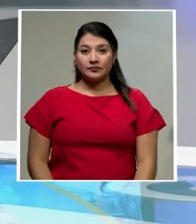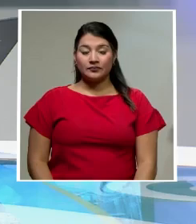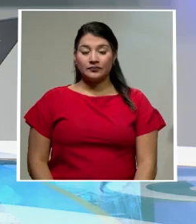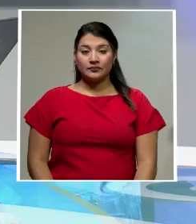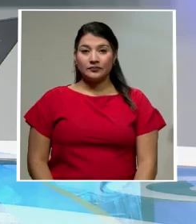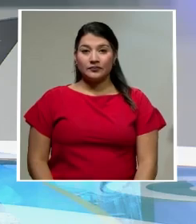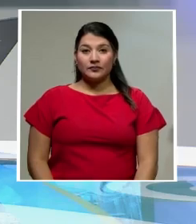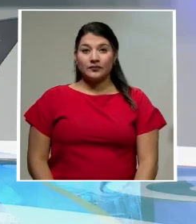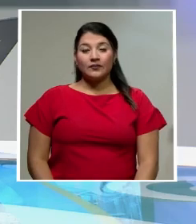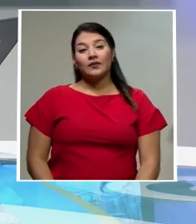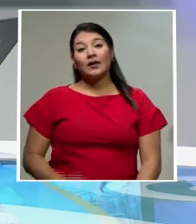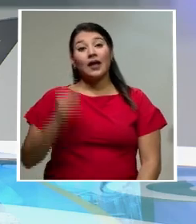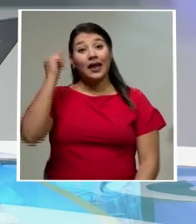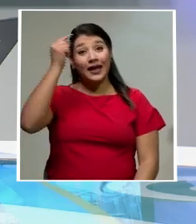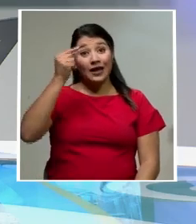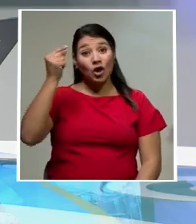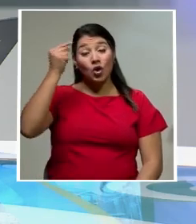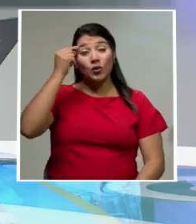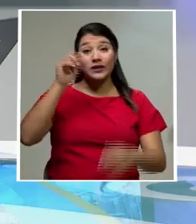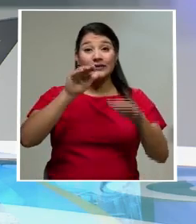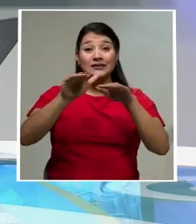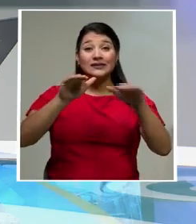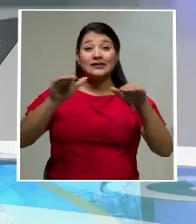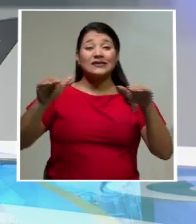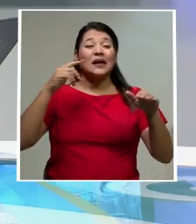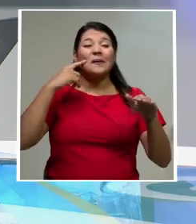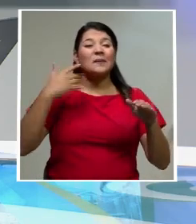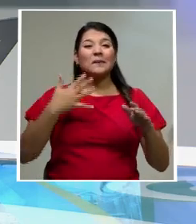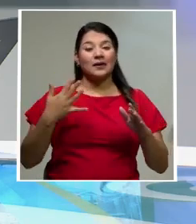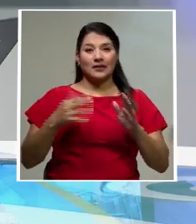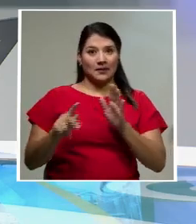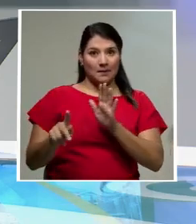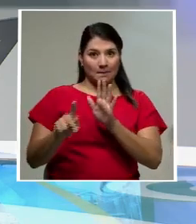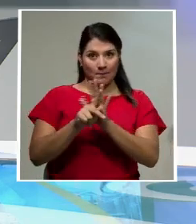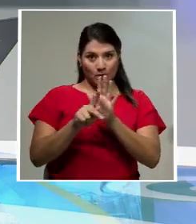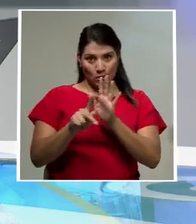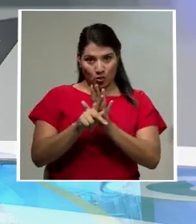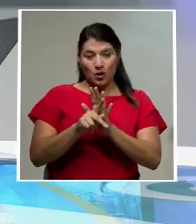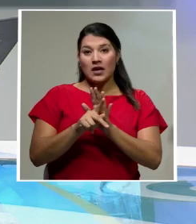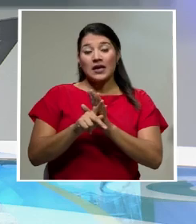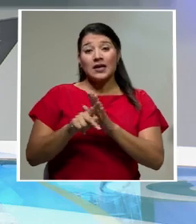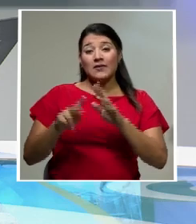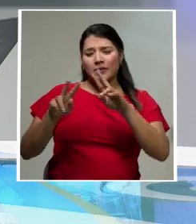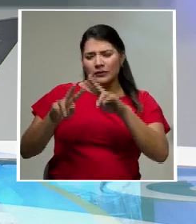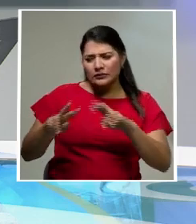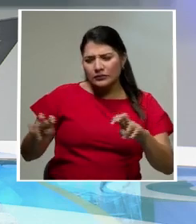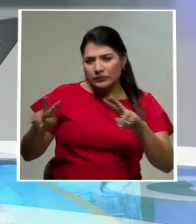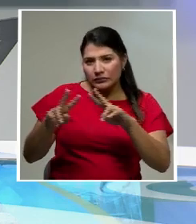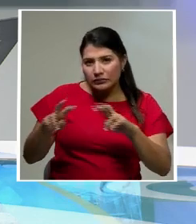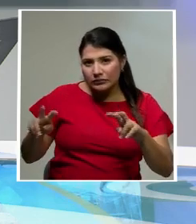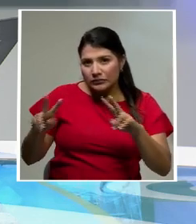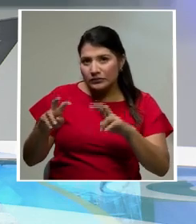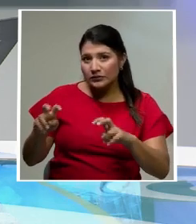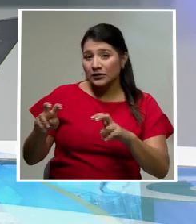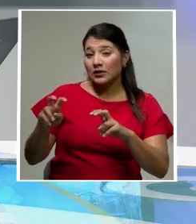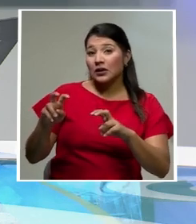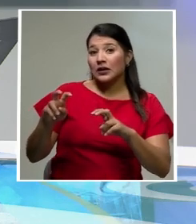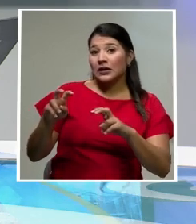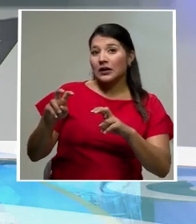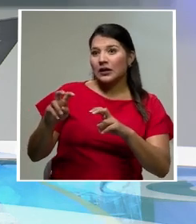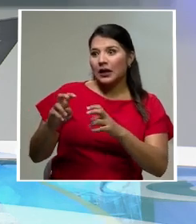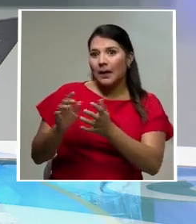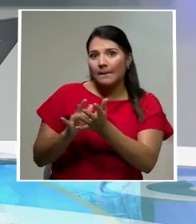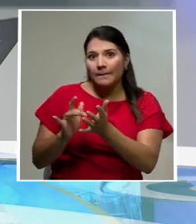Y el llamado del gobierno para que se prohíba definitivamente la exploración y la explotación petrolera en Costa